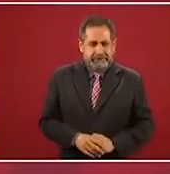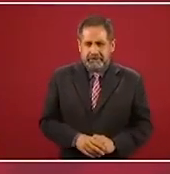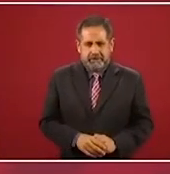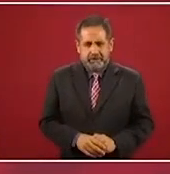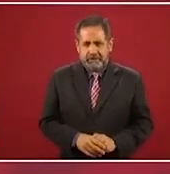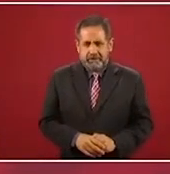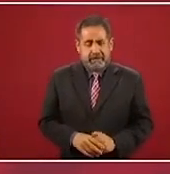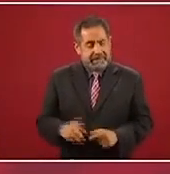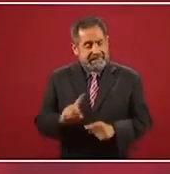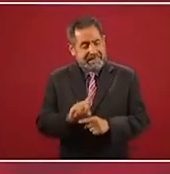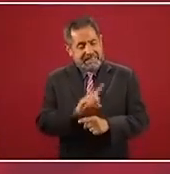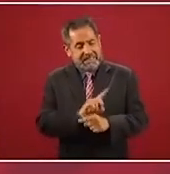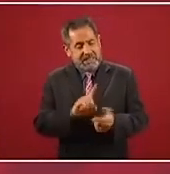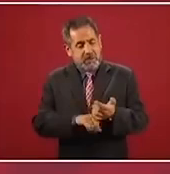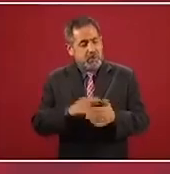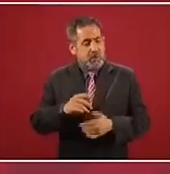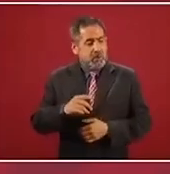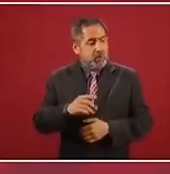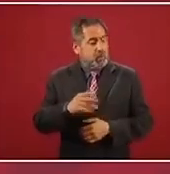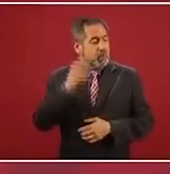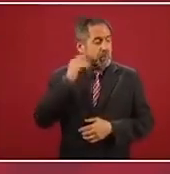Desde que llegó Andrés Manuel,